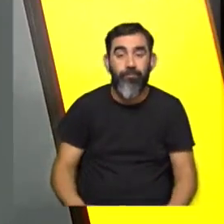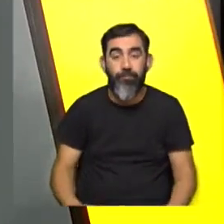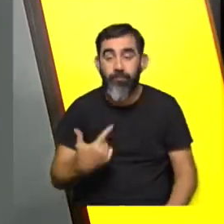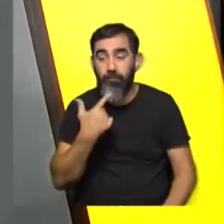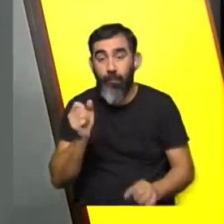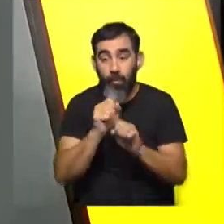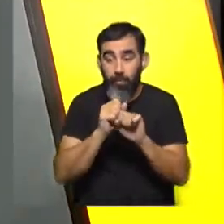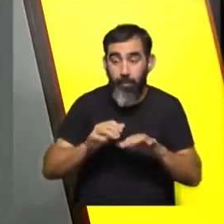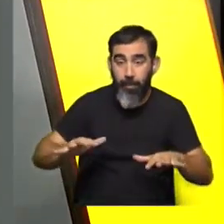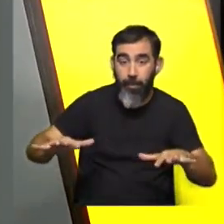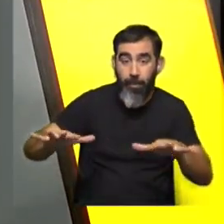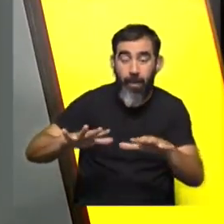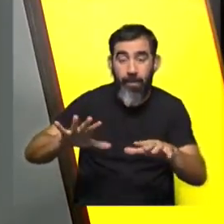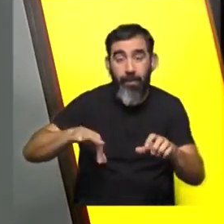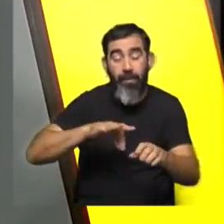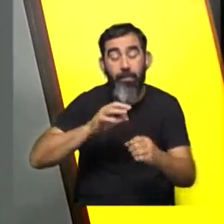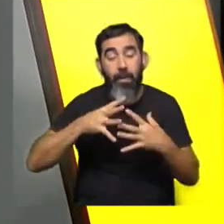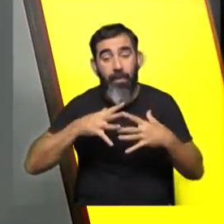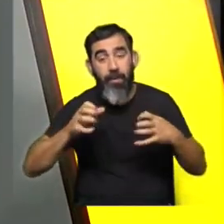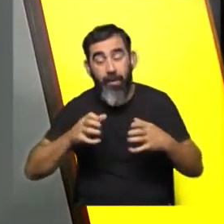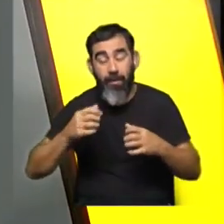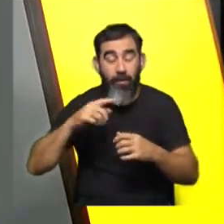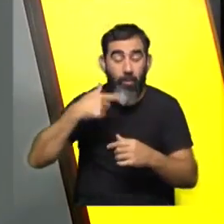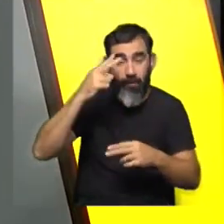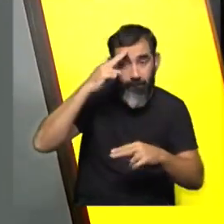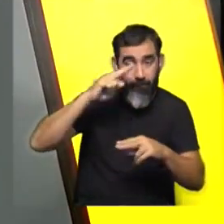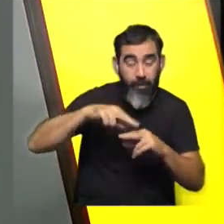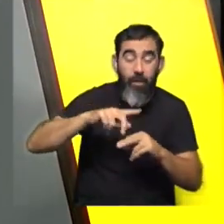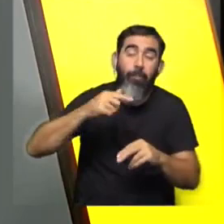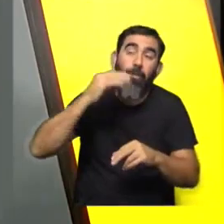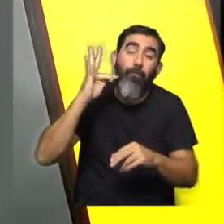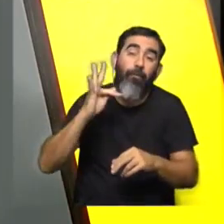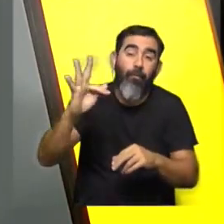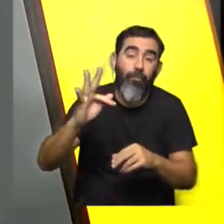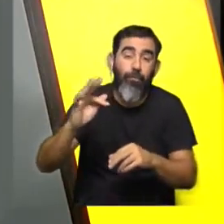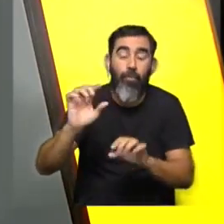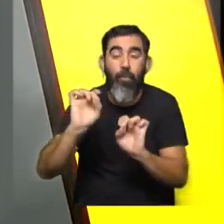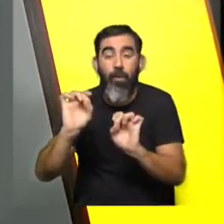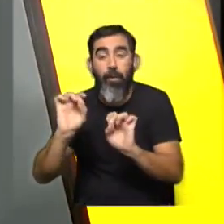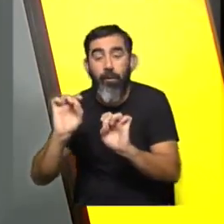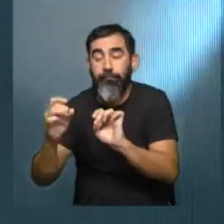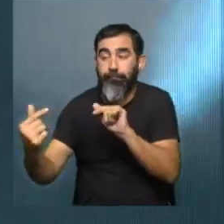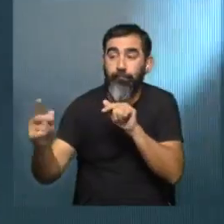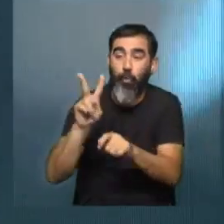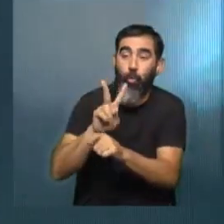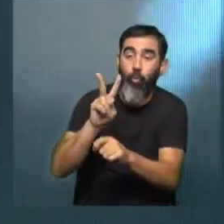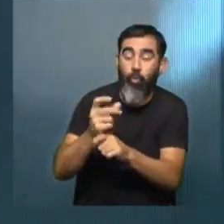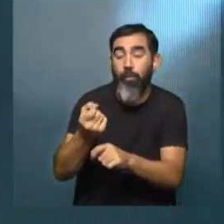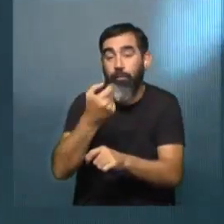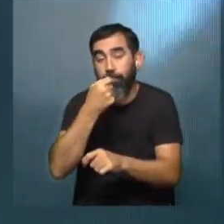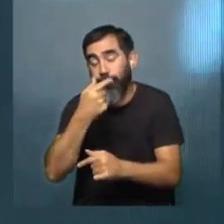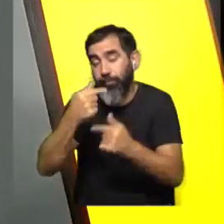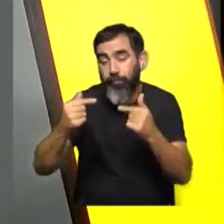la pandemia de dengue y de chikungunya, hoy o mañana será la resistencia a antibióticos, o sea, son temas que recurrentemente